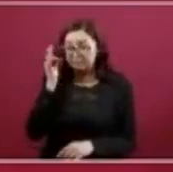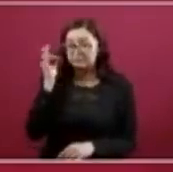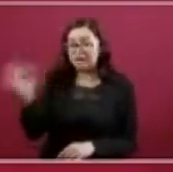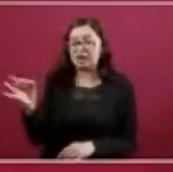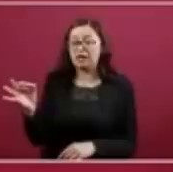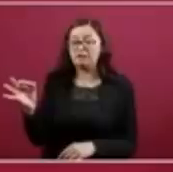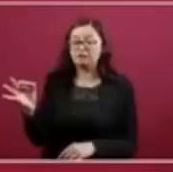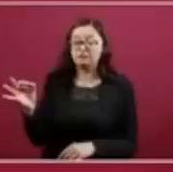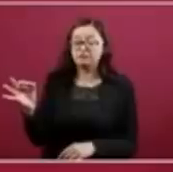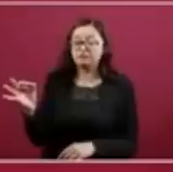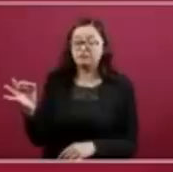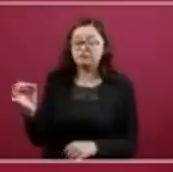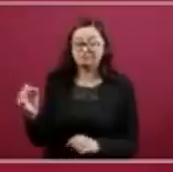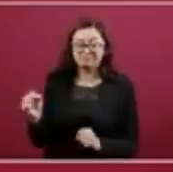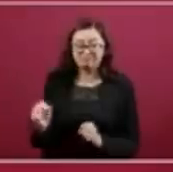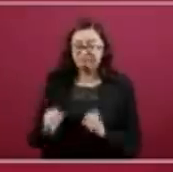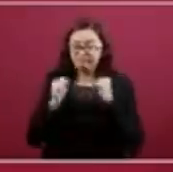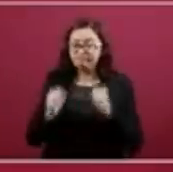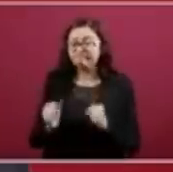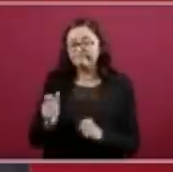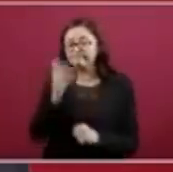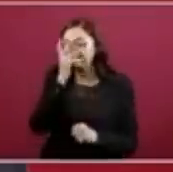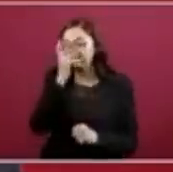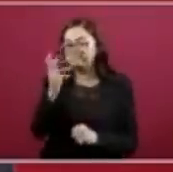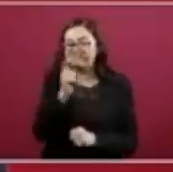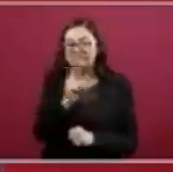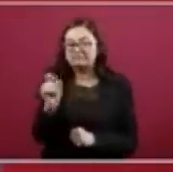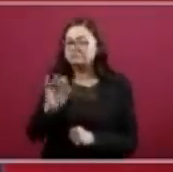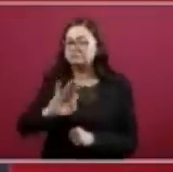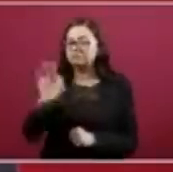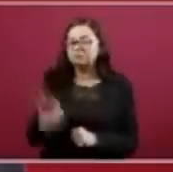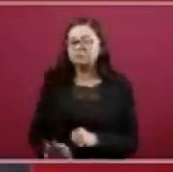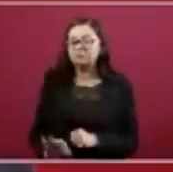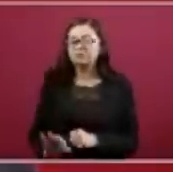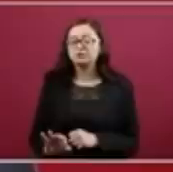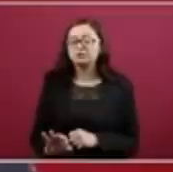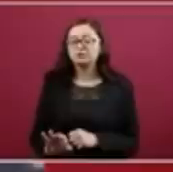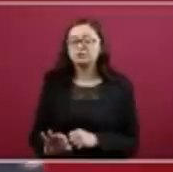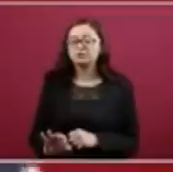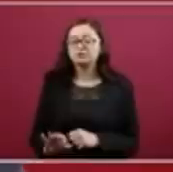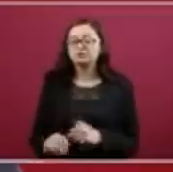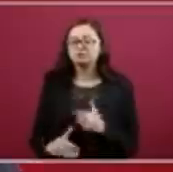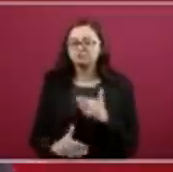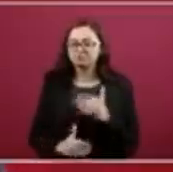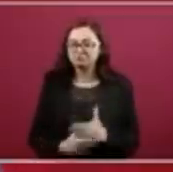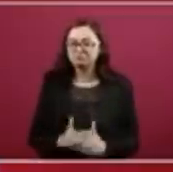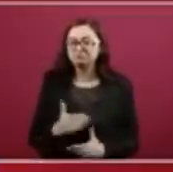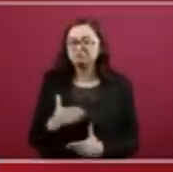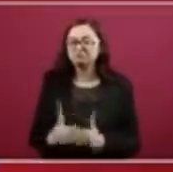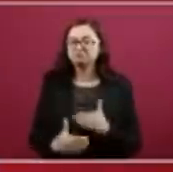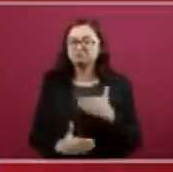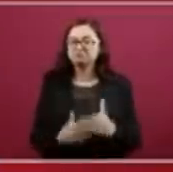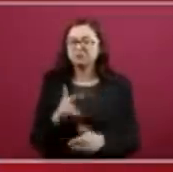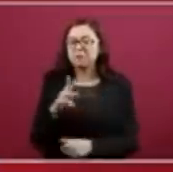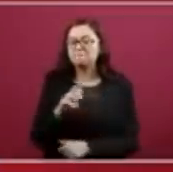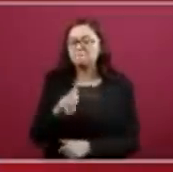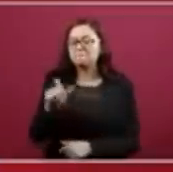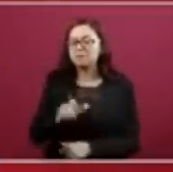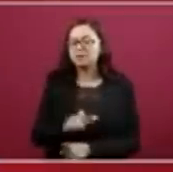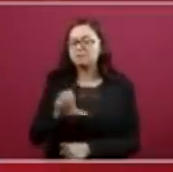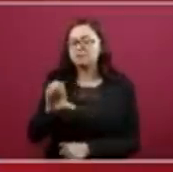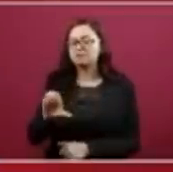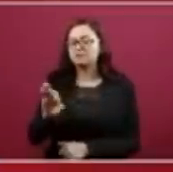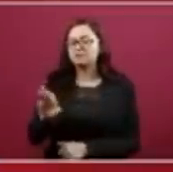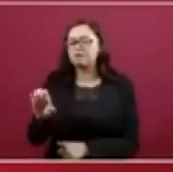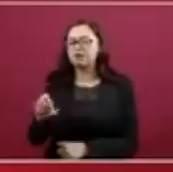absoluta seguridad de que vamos a rescatar a Pemex y a la